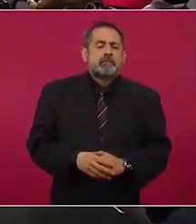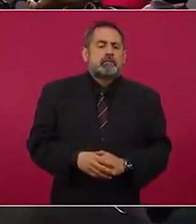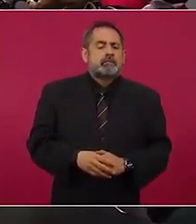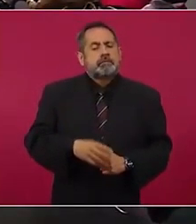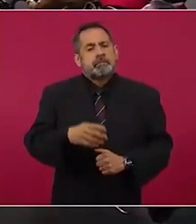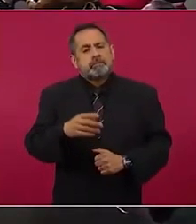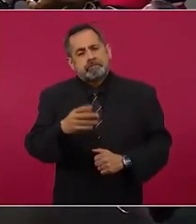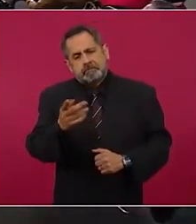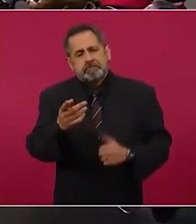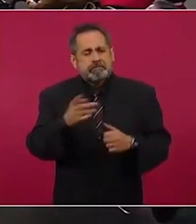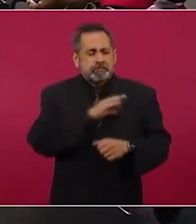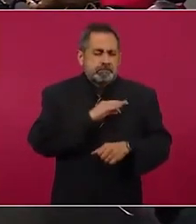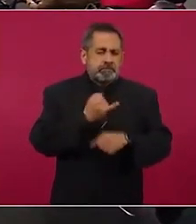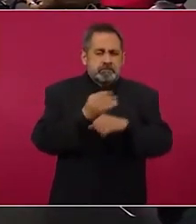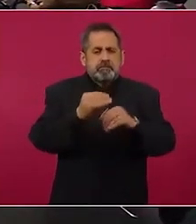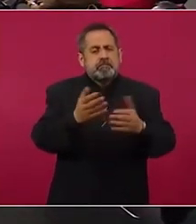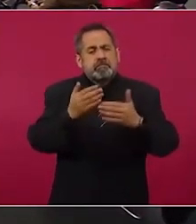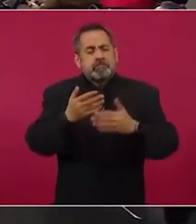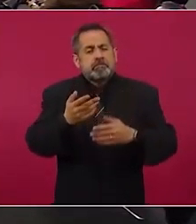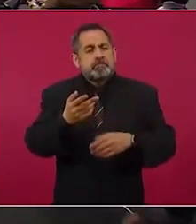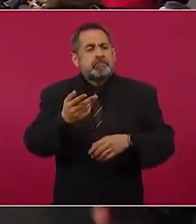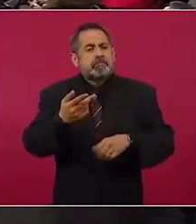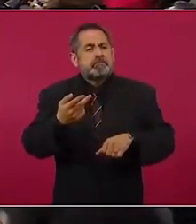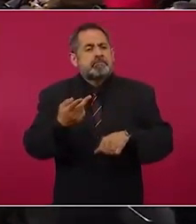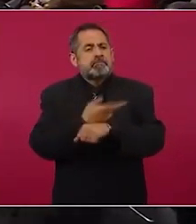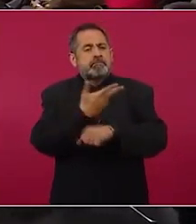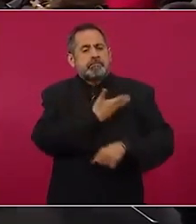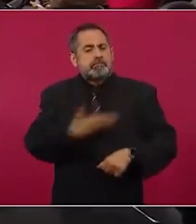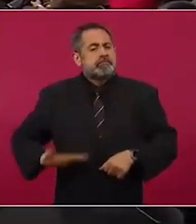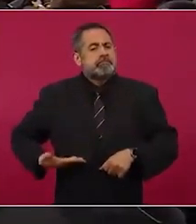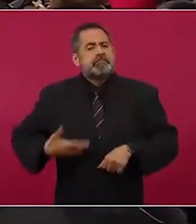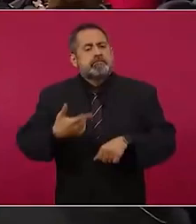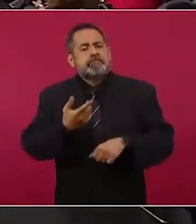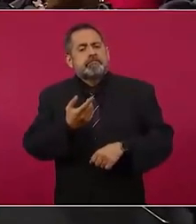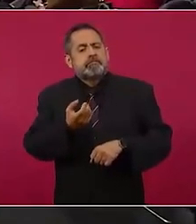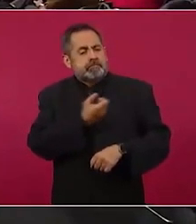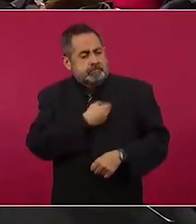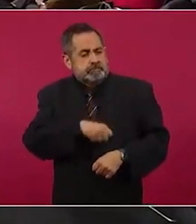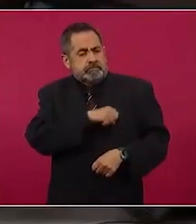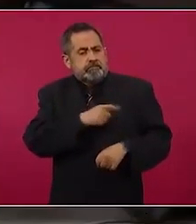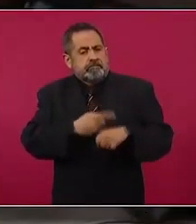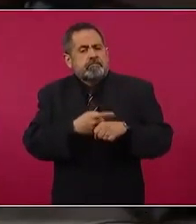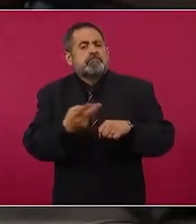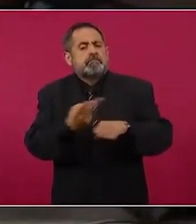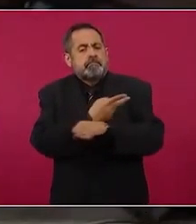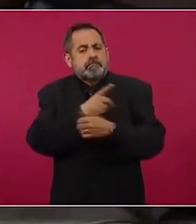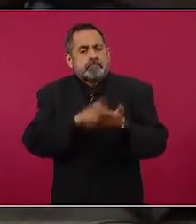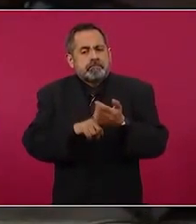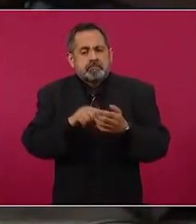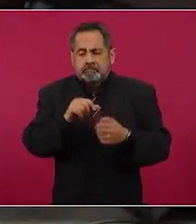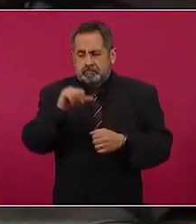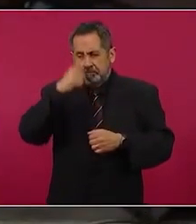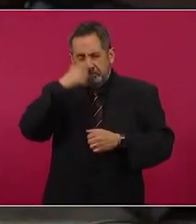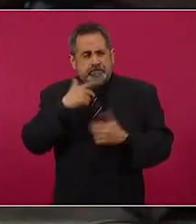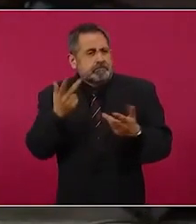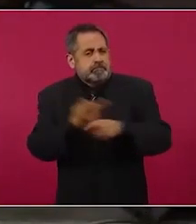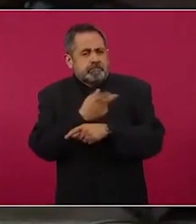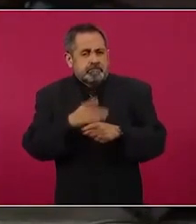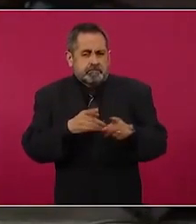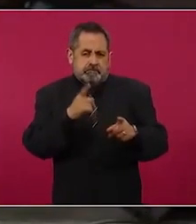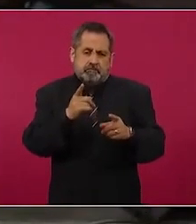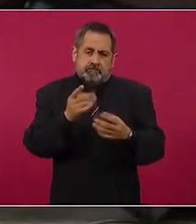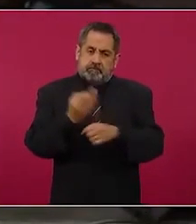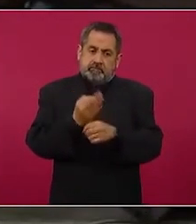Por principio de cuentas, ¿qué nos puede informar de la salud del señor presidente de la República? ¿Cómo pasó la noche? ¿Qué reporte le dieron? ¿Es el hombre